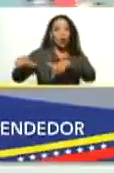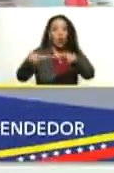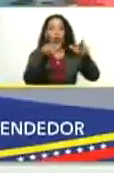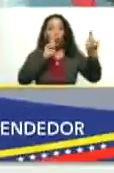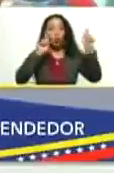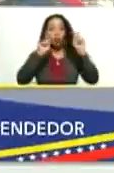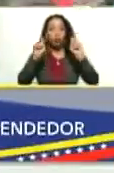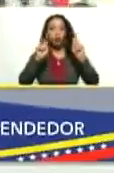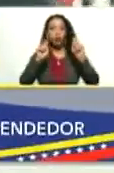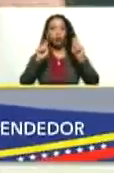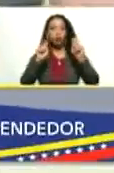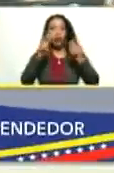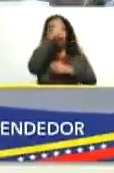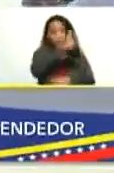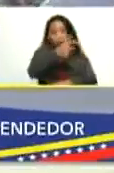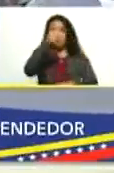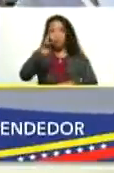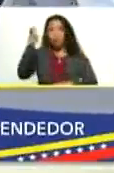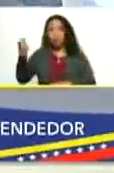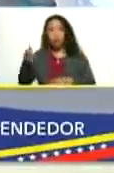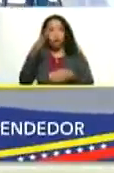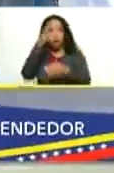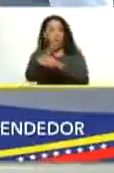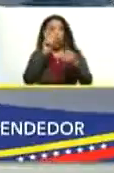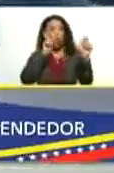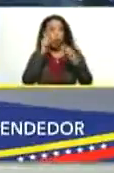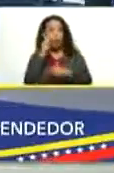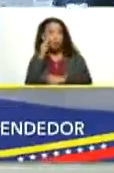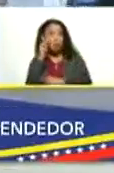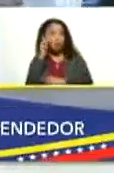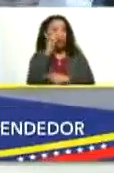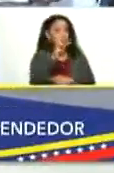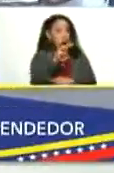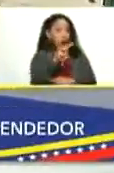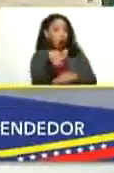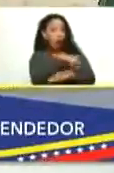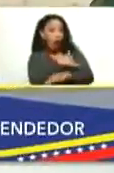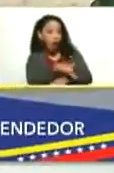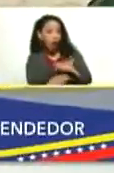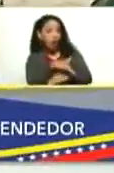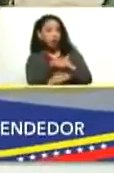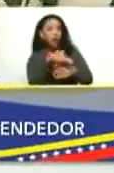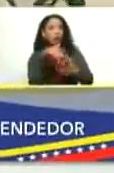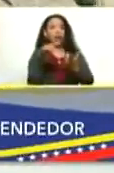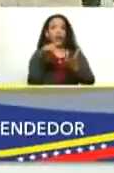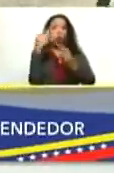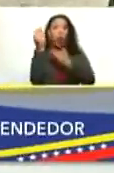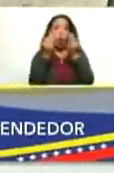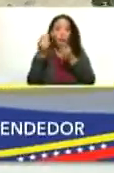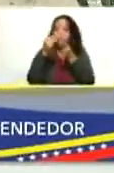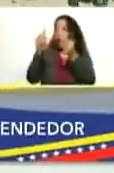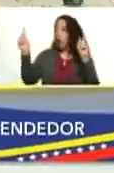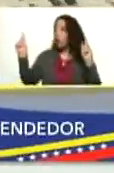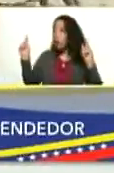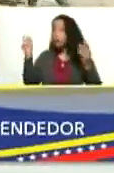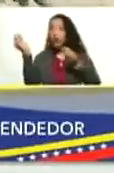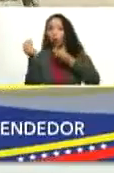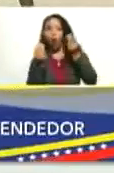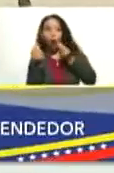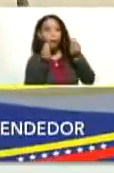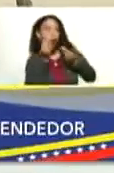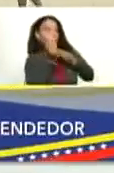Es decir, la gente que iba al sitio turístico calificaba las calles, las avenidas, el ornato, lo calificaba